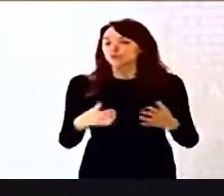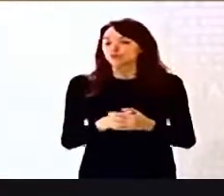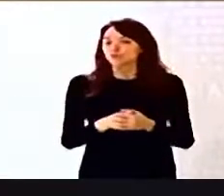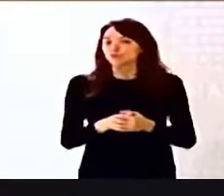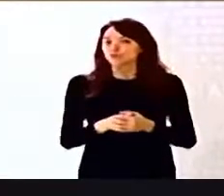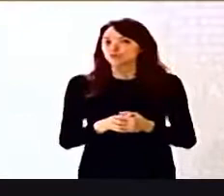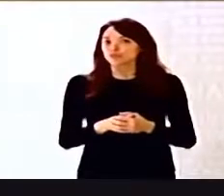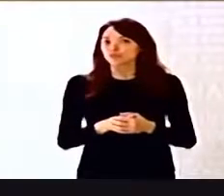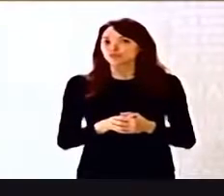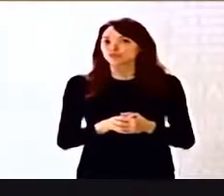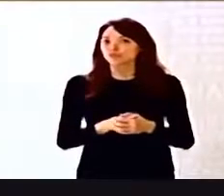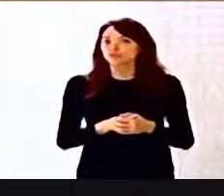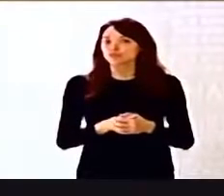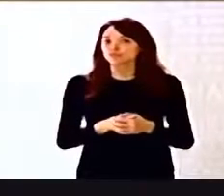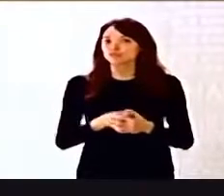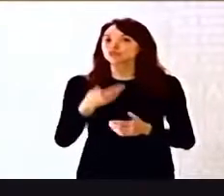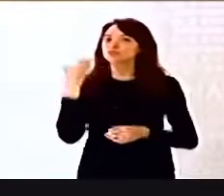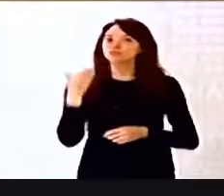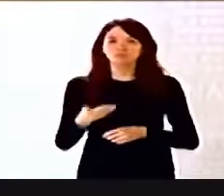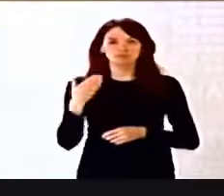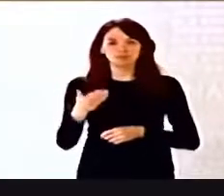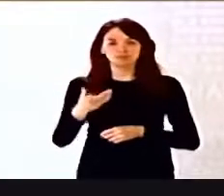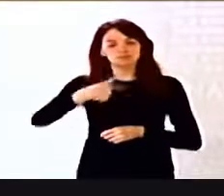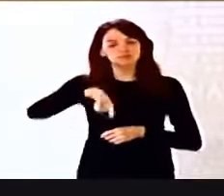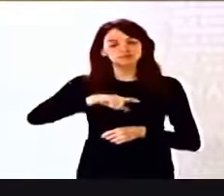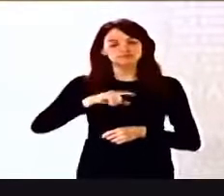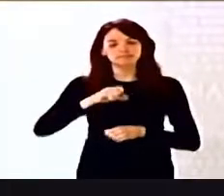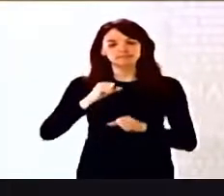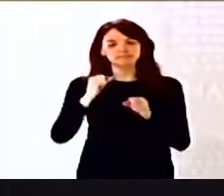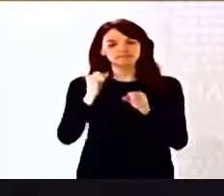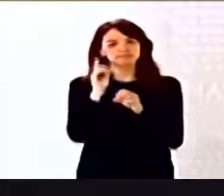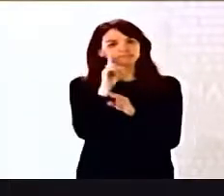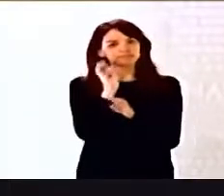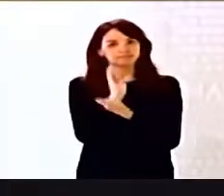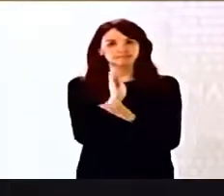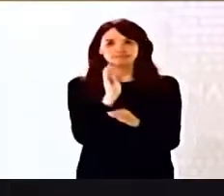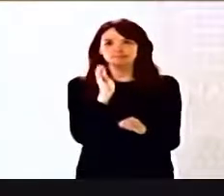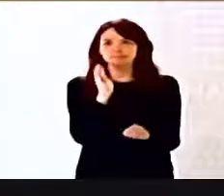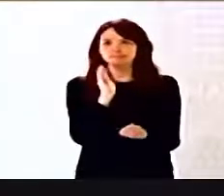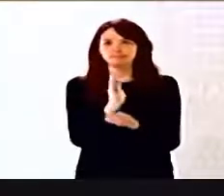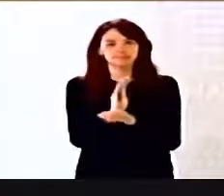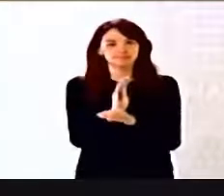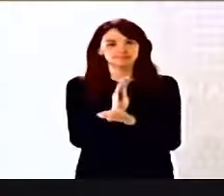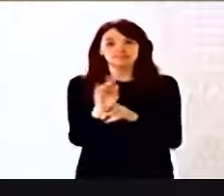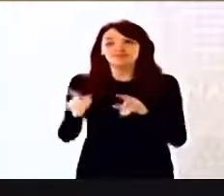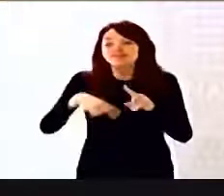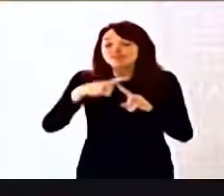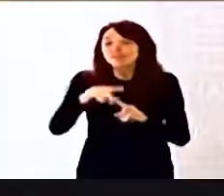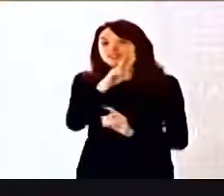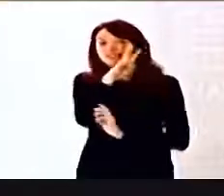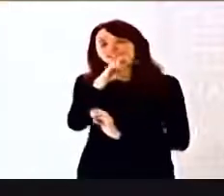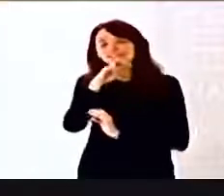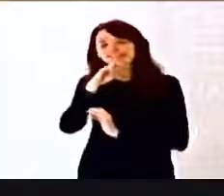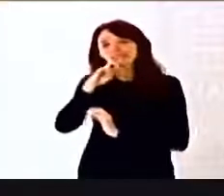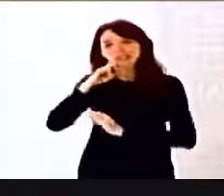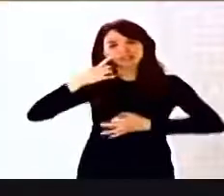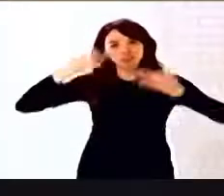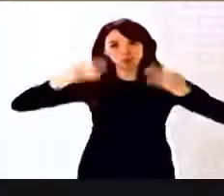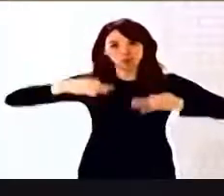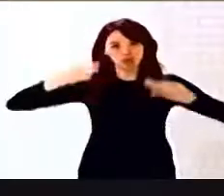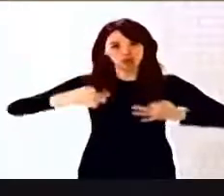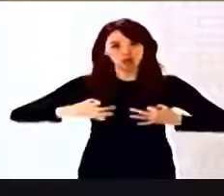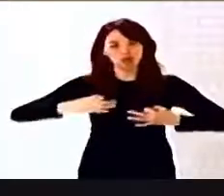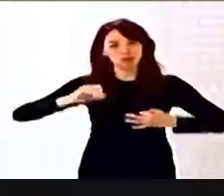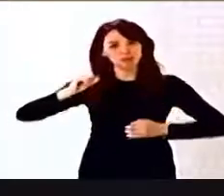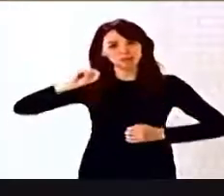es muy importante que actuemos con muchísima prudencia y sobre todo con todas las garantías de seguridad. Y eso es lo que